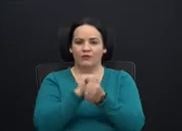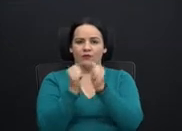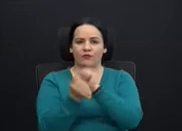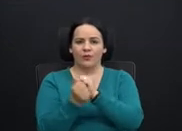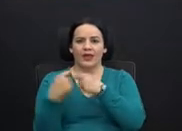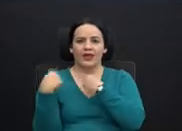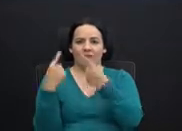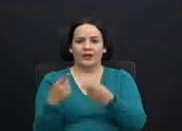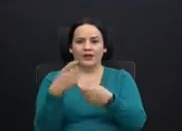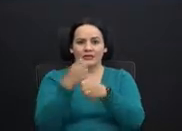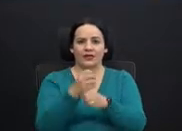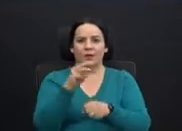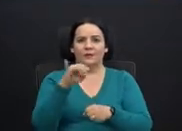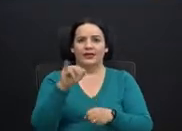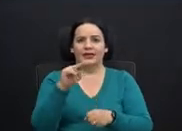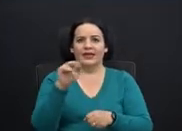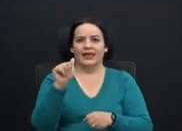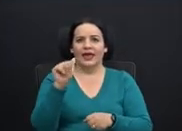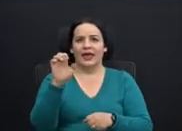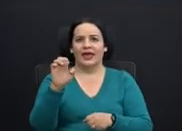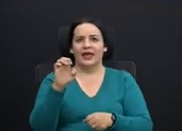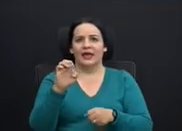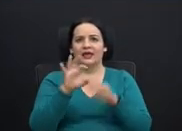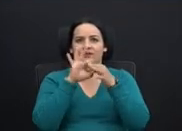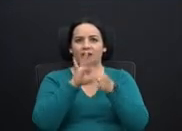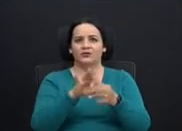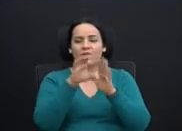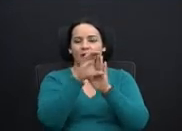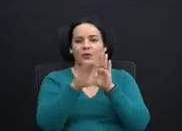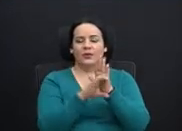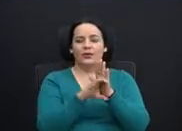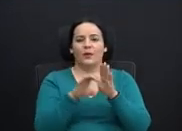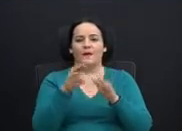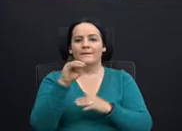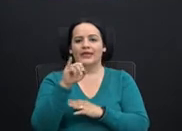venido haciendo el MINAE con relación al Código de Minería, por favor.